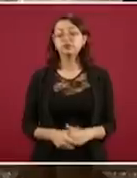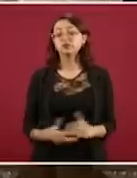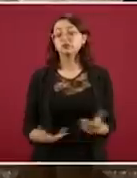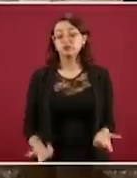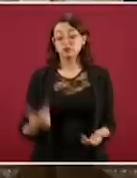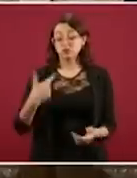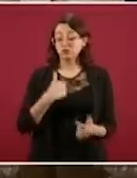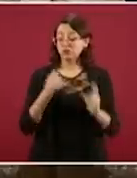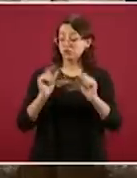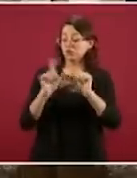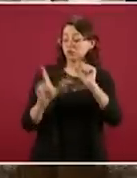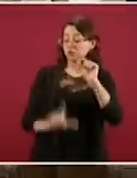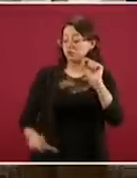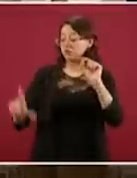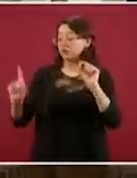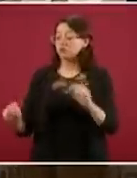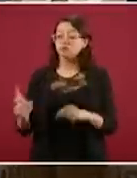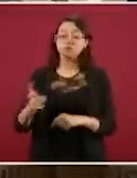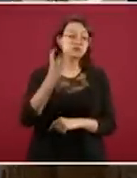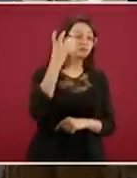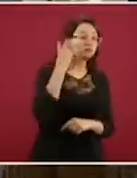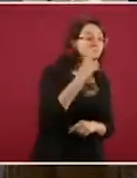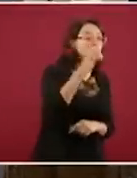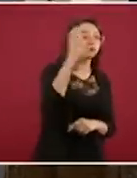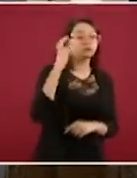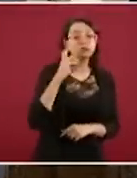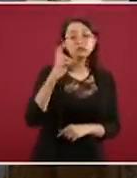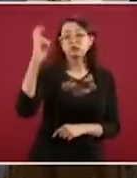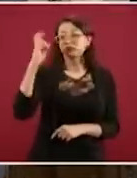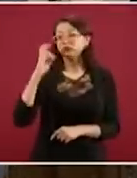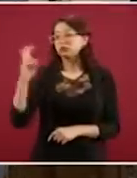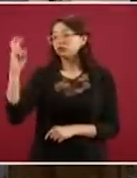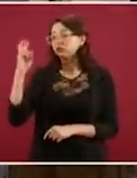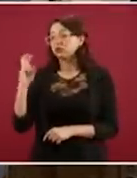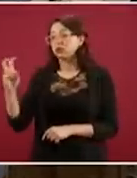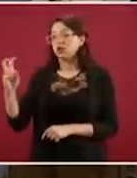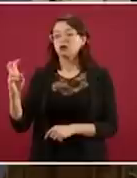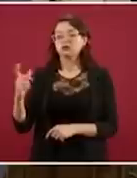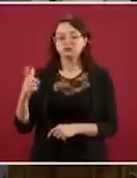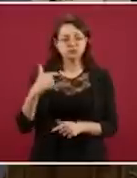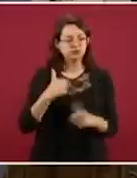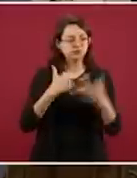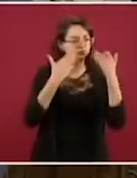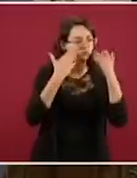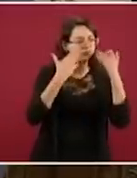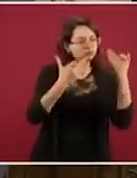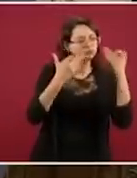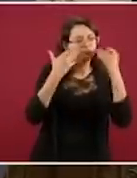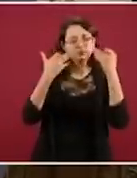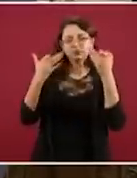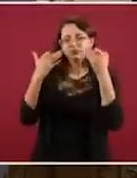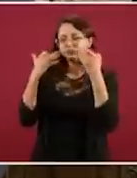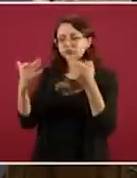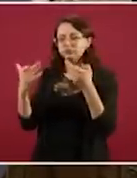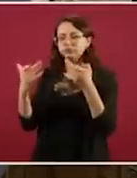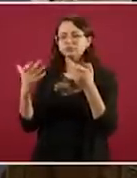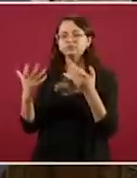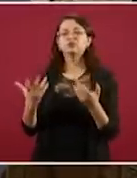país, estoy constatando de que me muestran